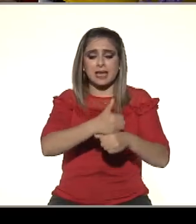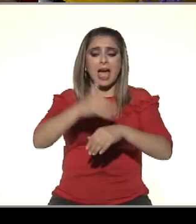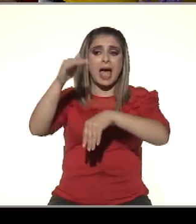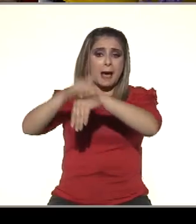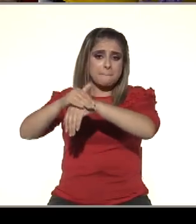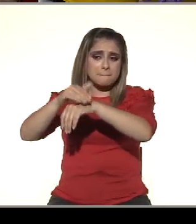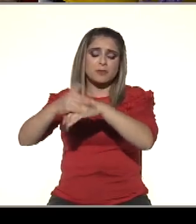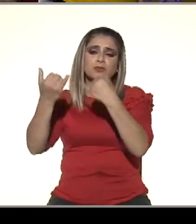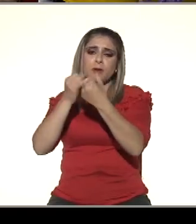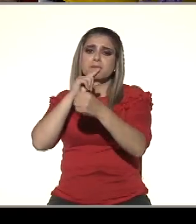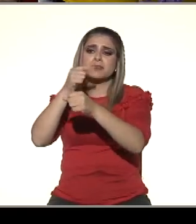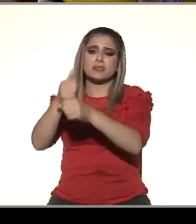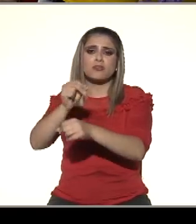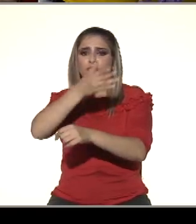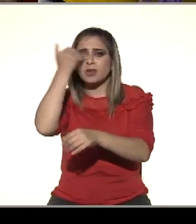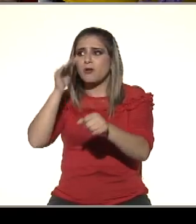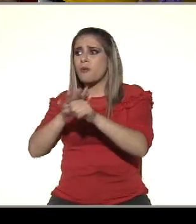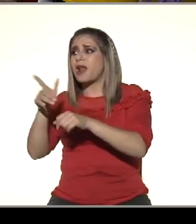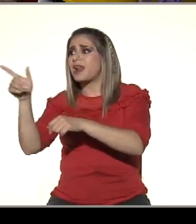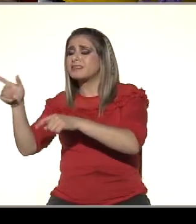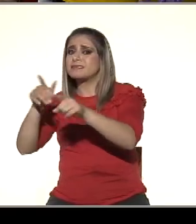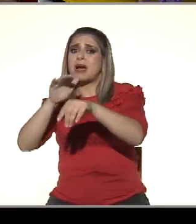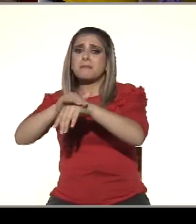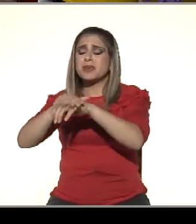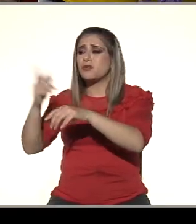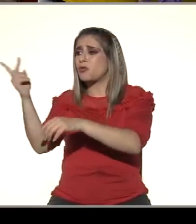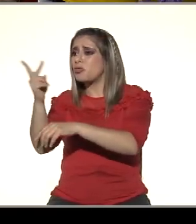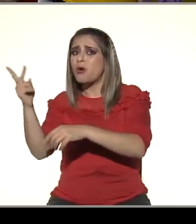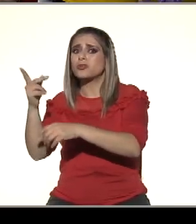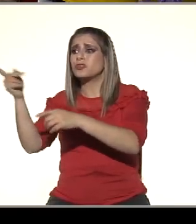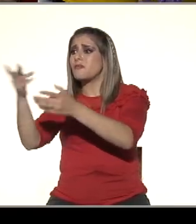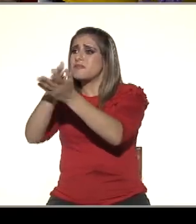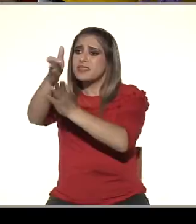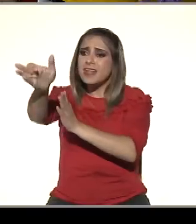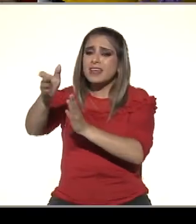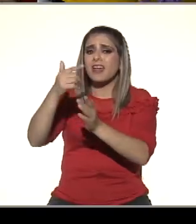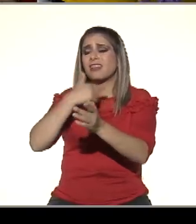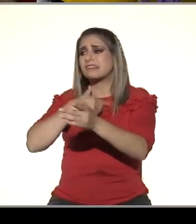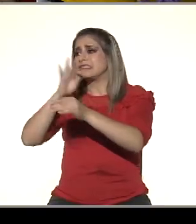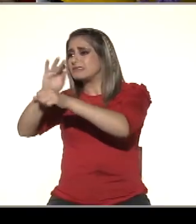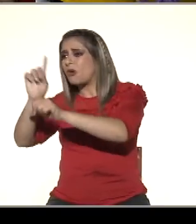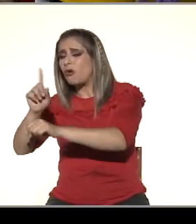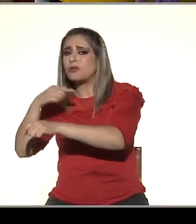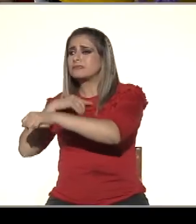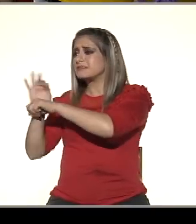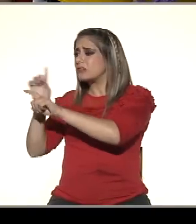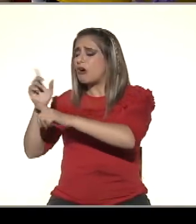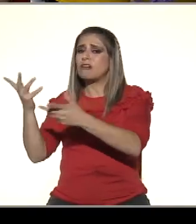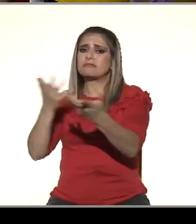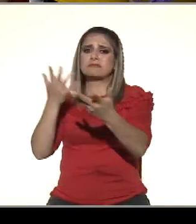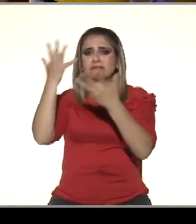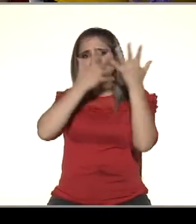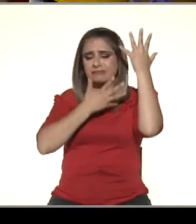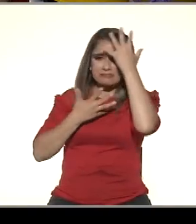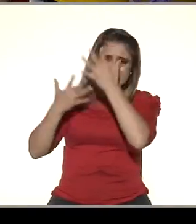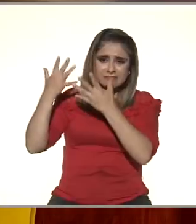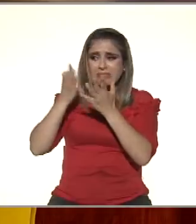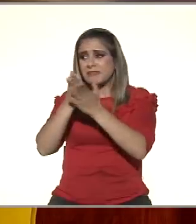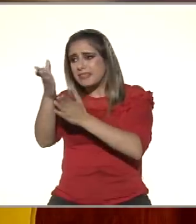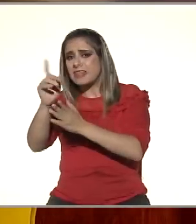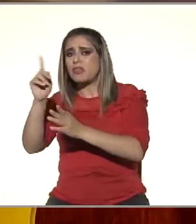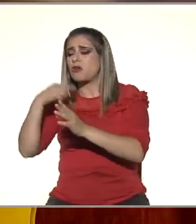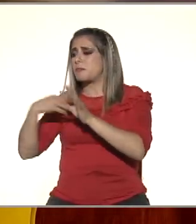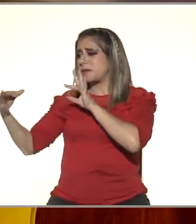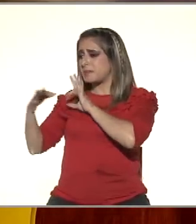que luego no saben con quién estar y con quién no, porque pues ya nos enteramos y entonces, pues sí, ¿no? Y entonces Las lealtades, las